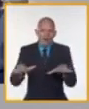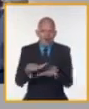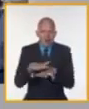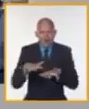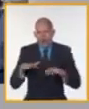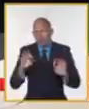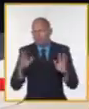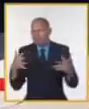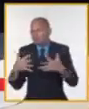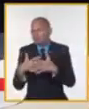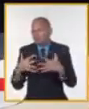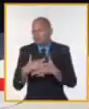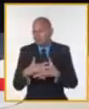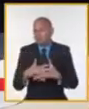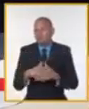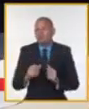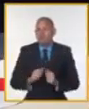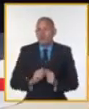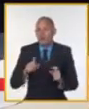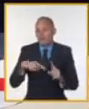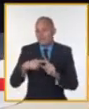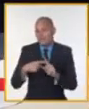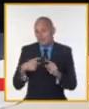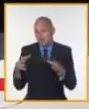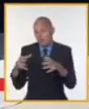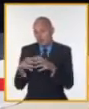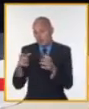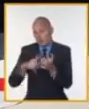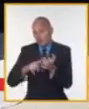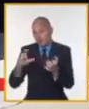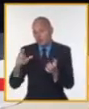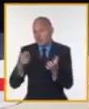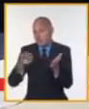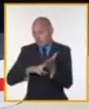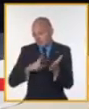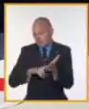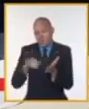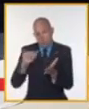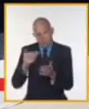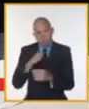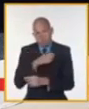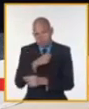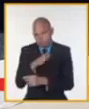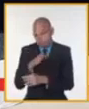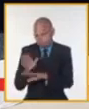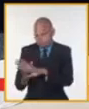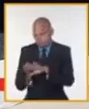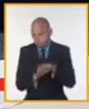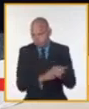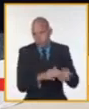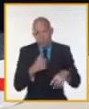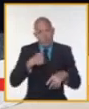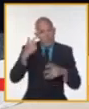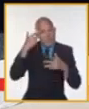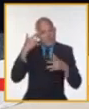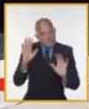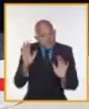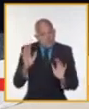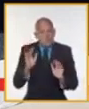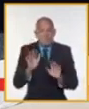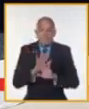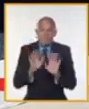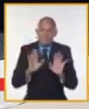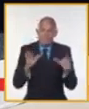del Secretariado. Considero que tanto en el Buró Político como en el Secretariado del Comité Central se han evaluado los